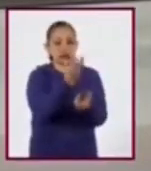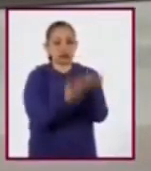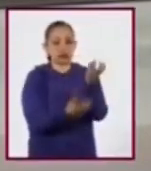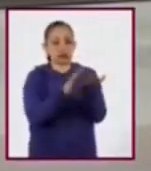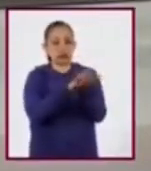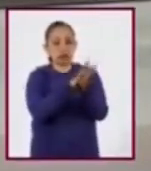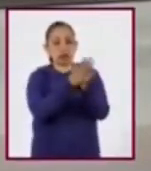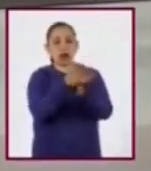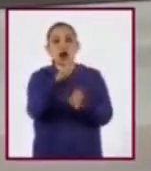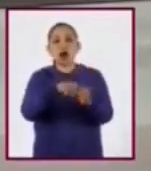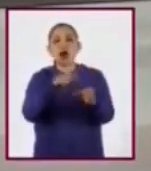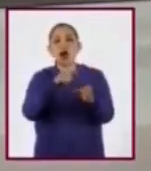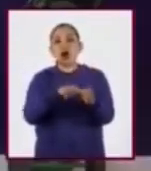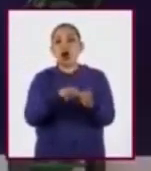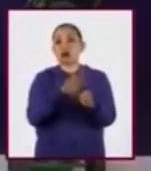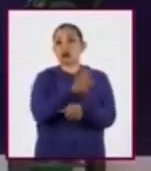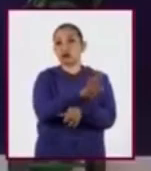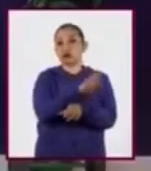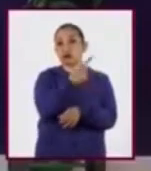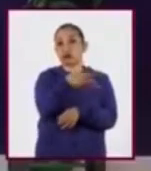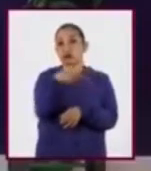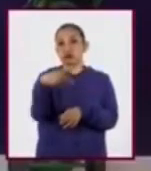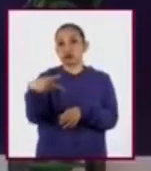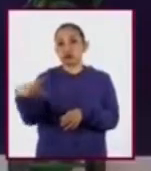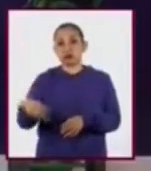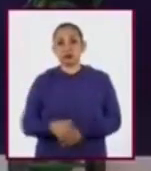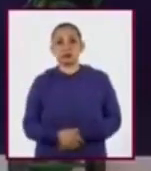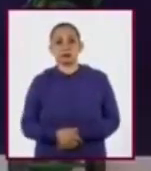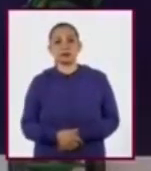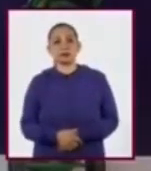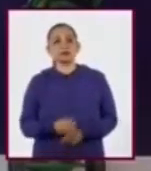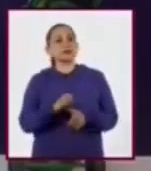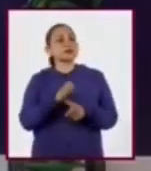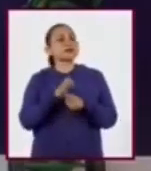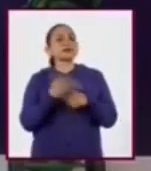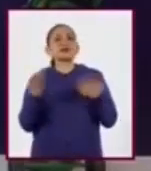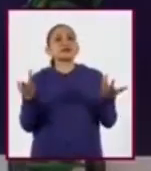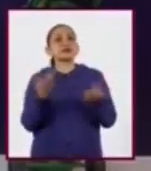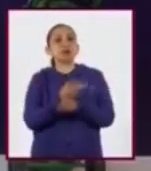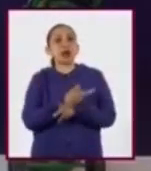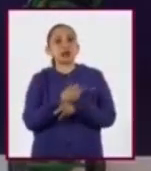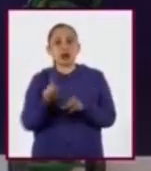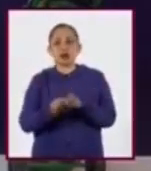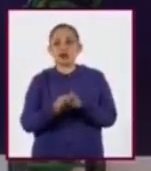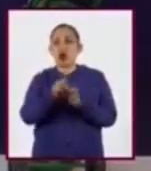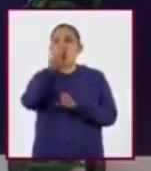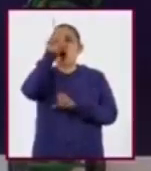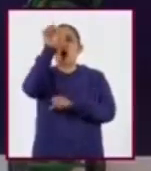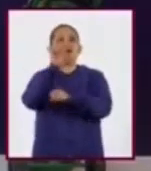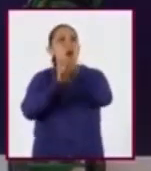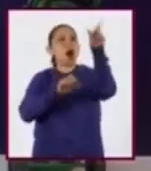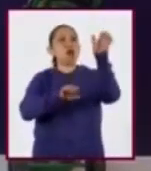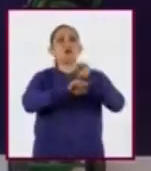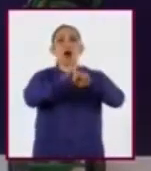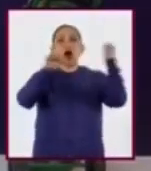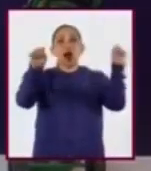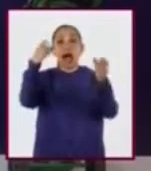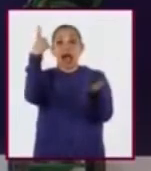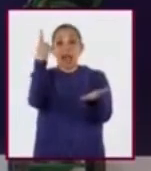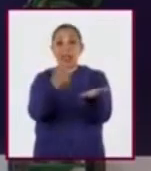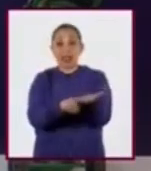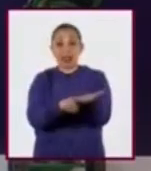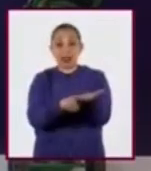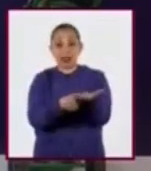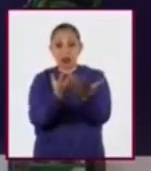un color determinado. Entonces, ¿qué pasa con los fuegos artificiales? En el interior de la